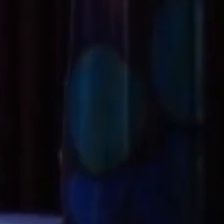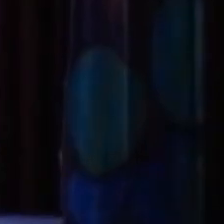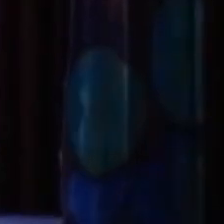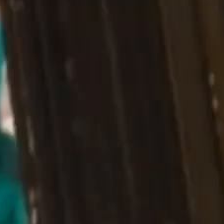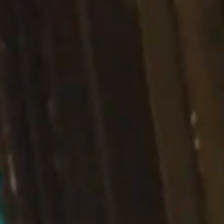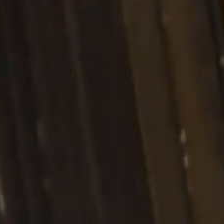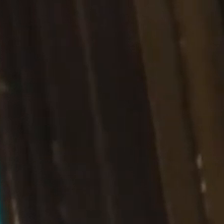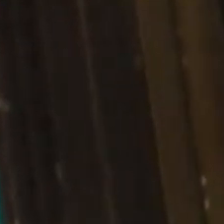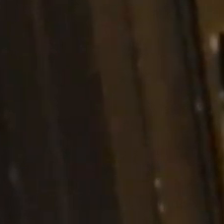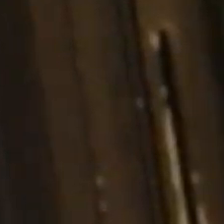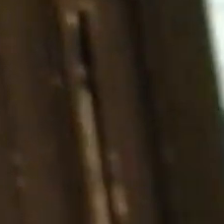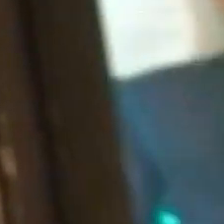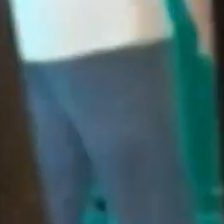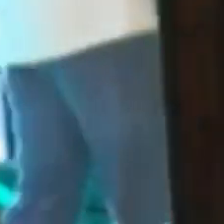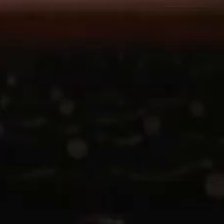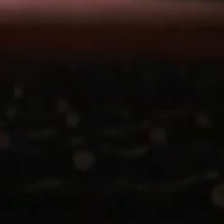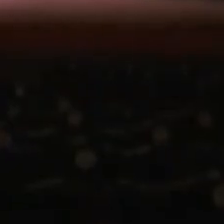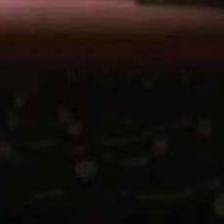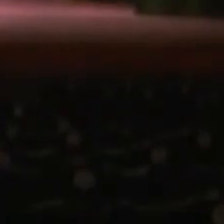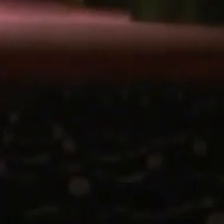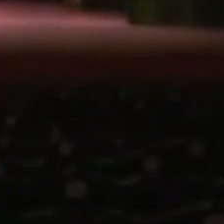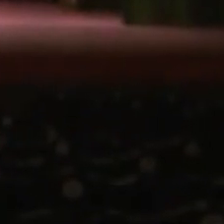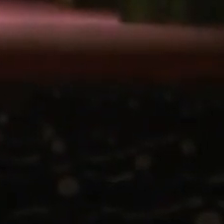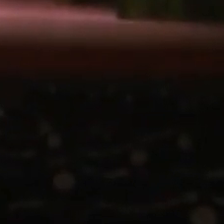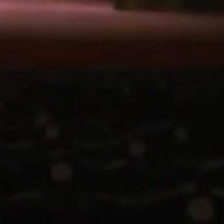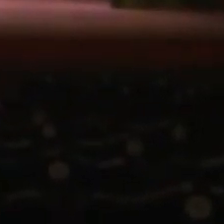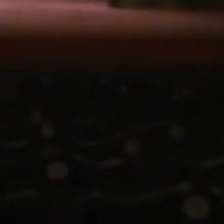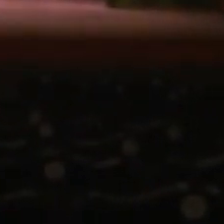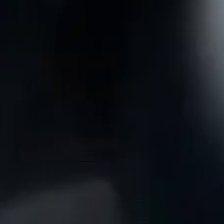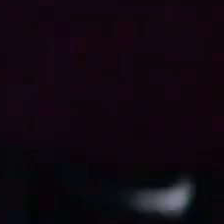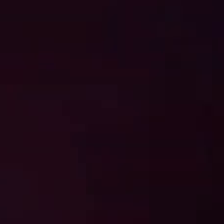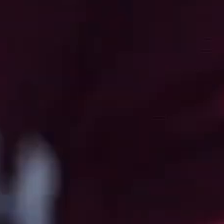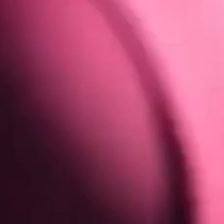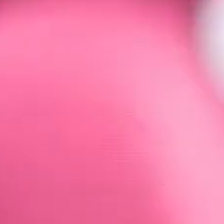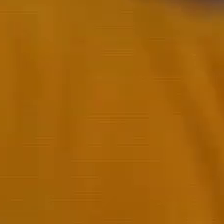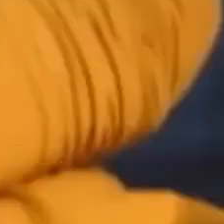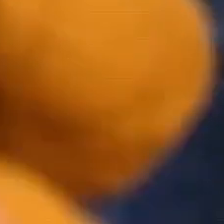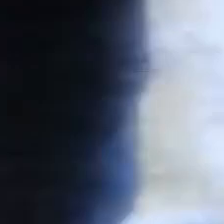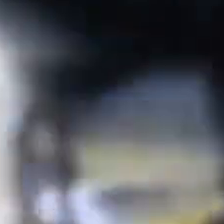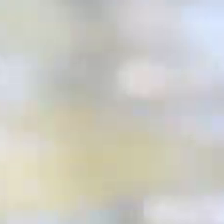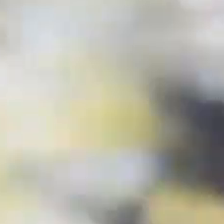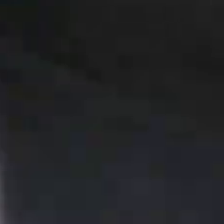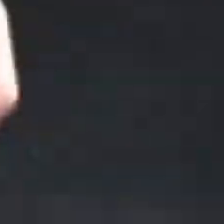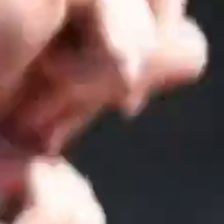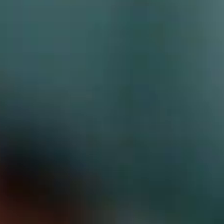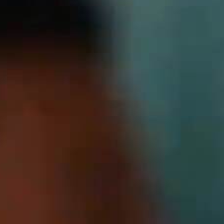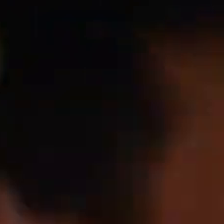Danza y teatro se funden en Cine en Cortos.